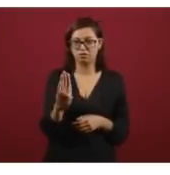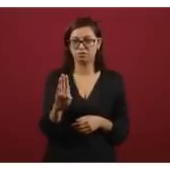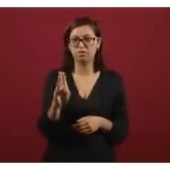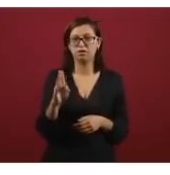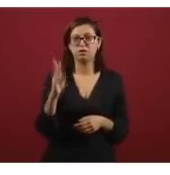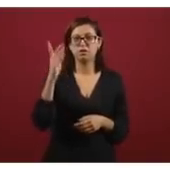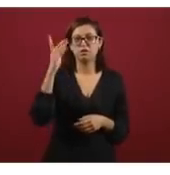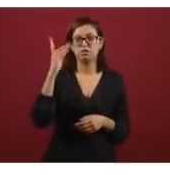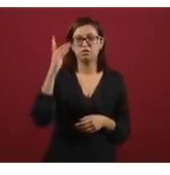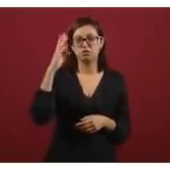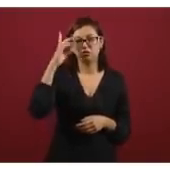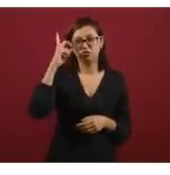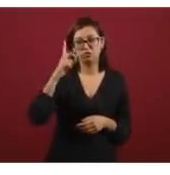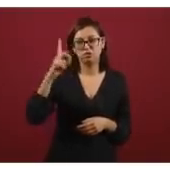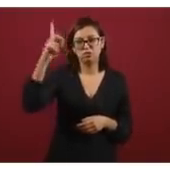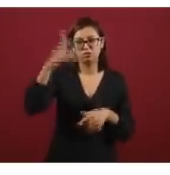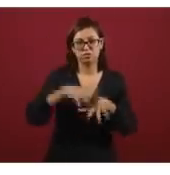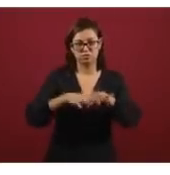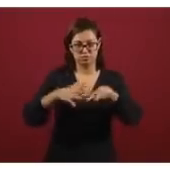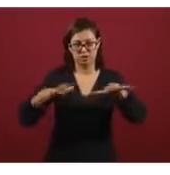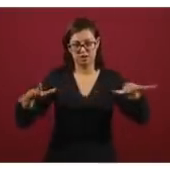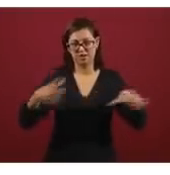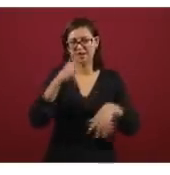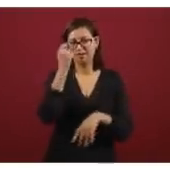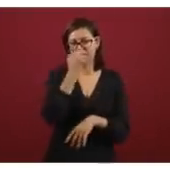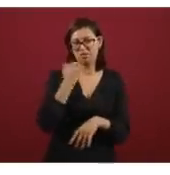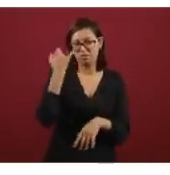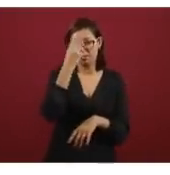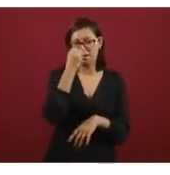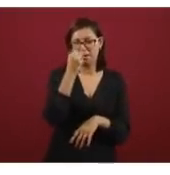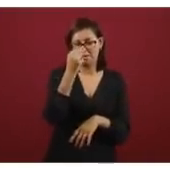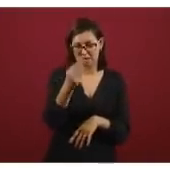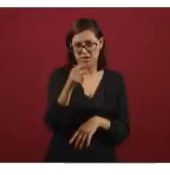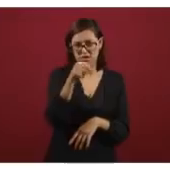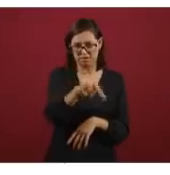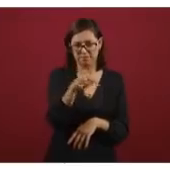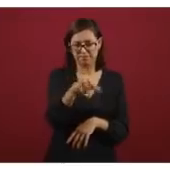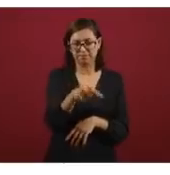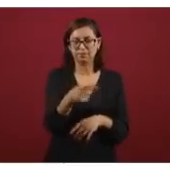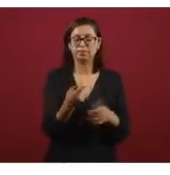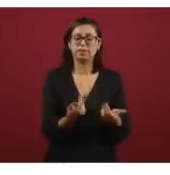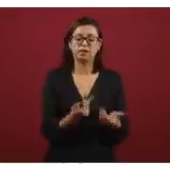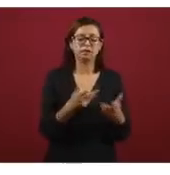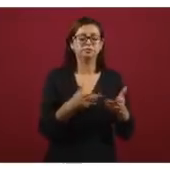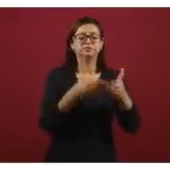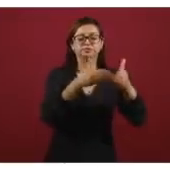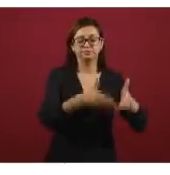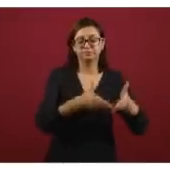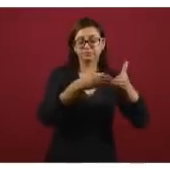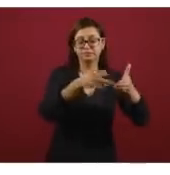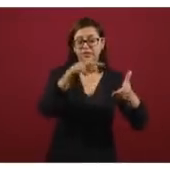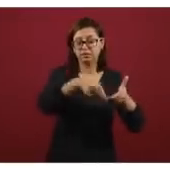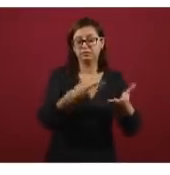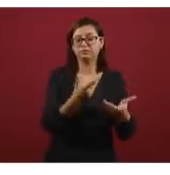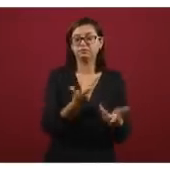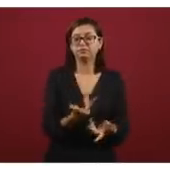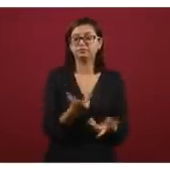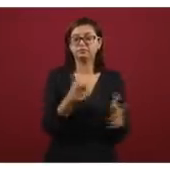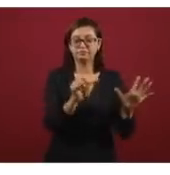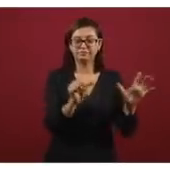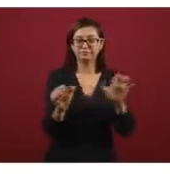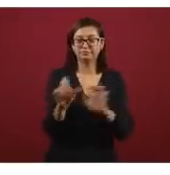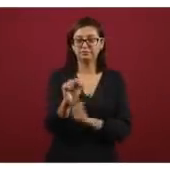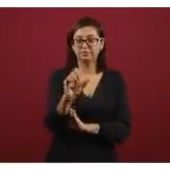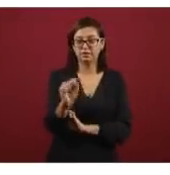7 días y medio, y esto nos trae un diferimiento de producción de 661 mil